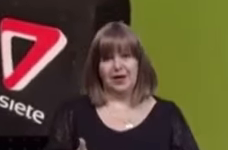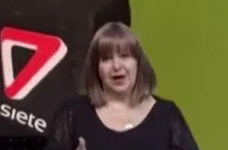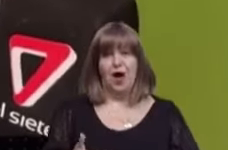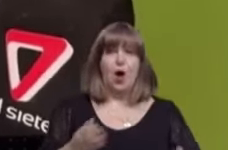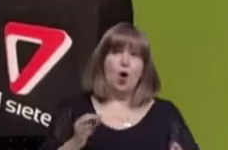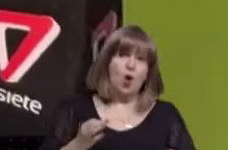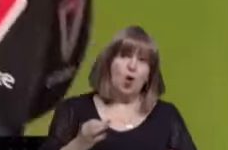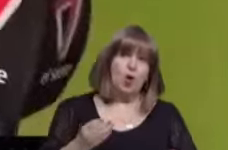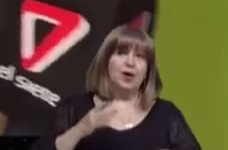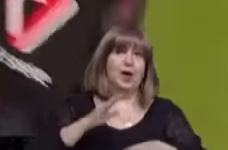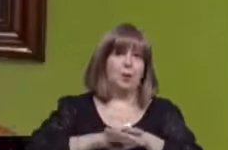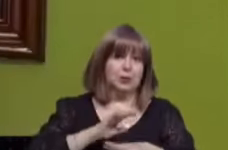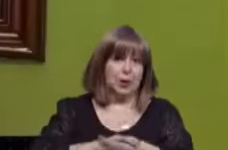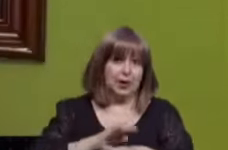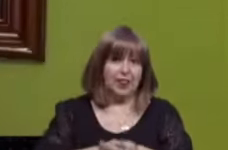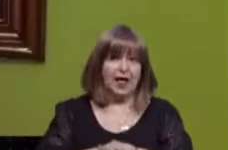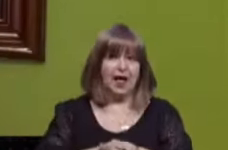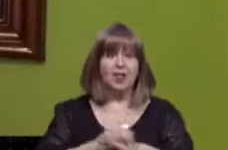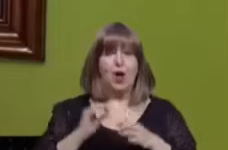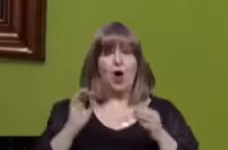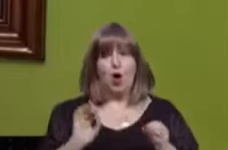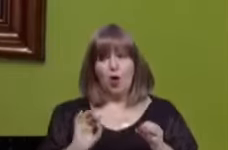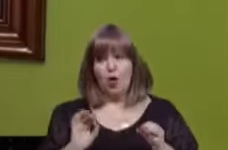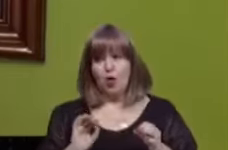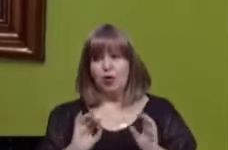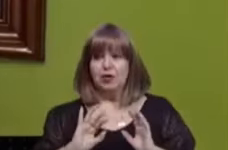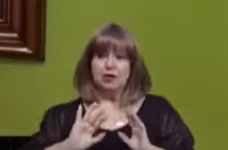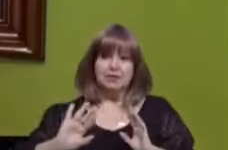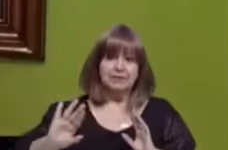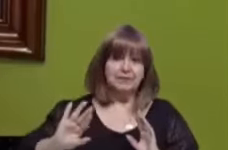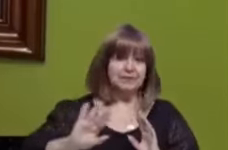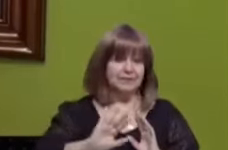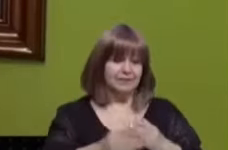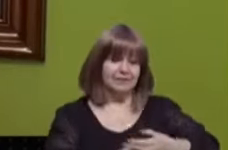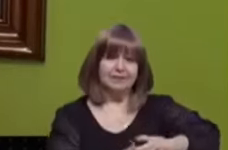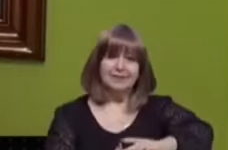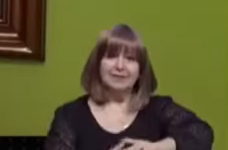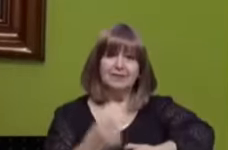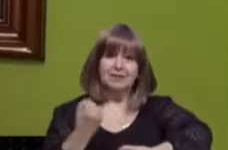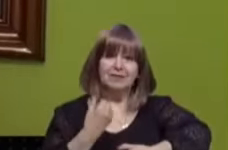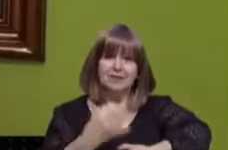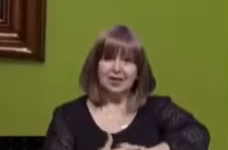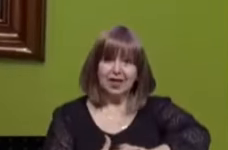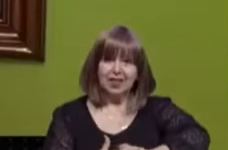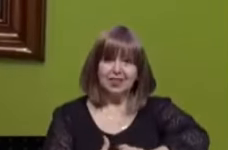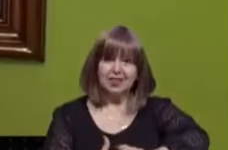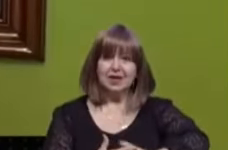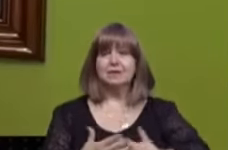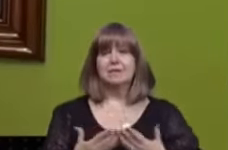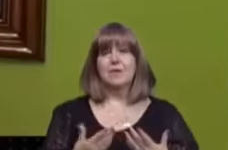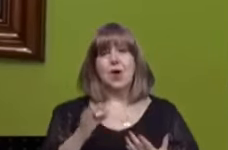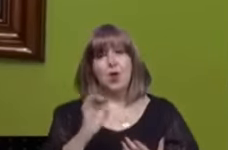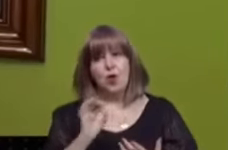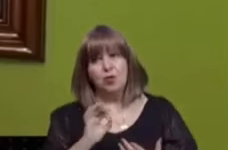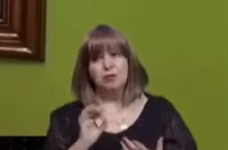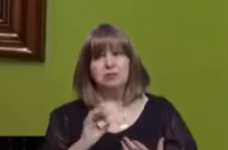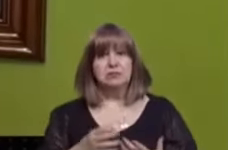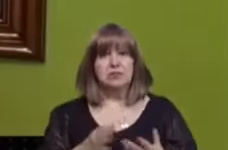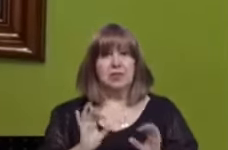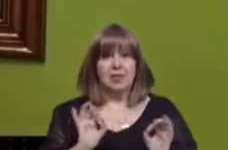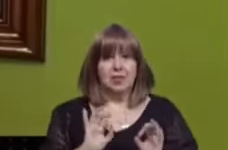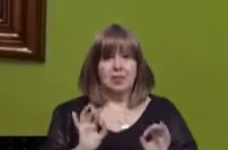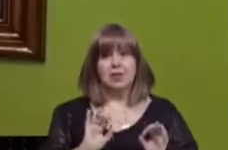O la responsabilidad que tengo sobre este. Sí, y que no es menor, porque también es una de las preocupaciones, de las múltiples preocupaciones. Es un tema